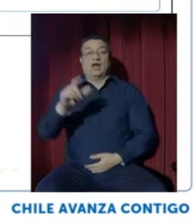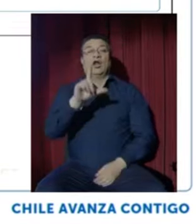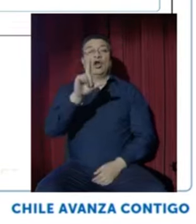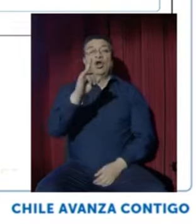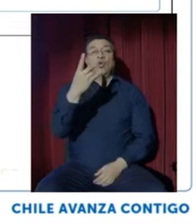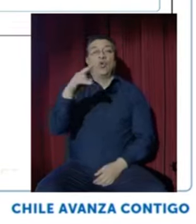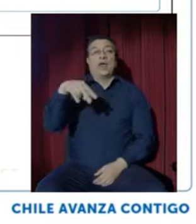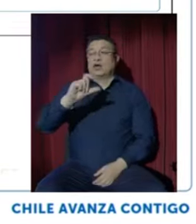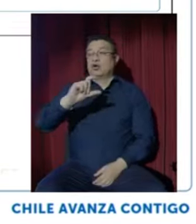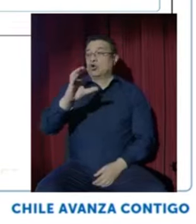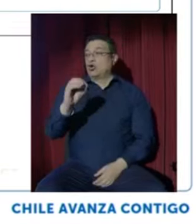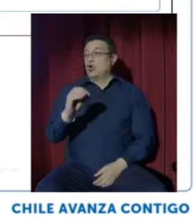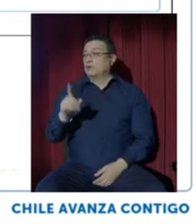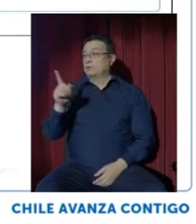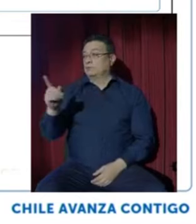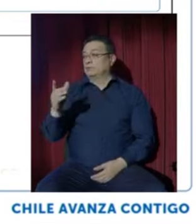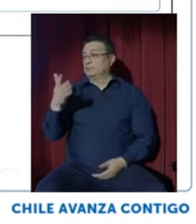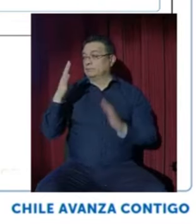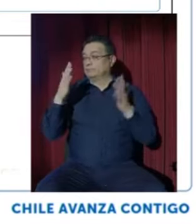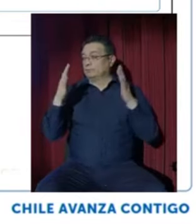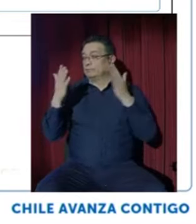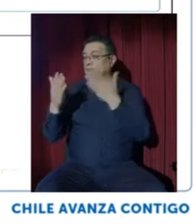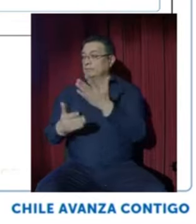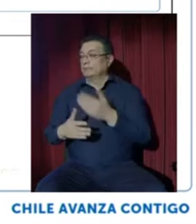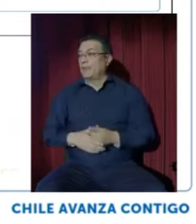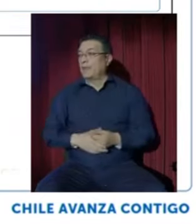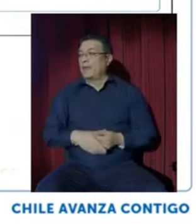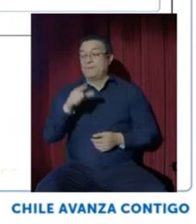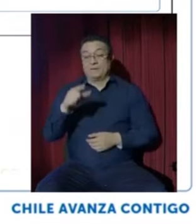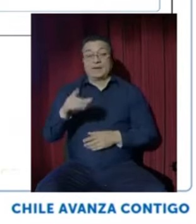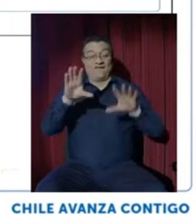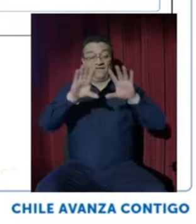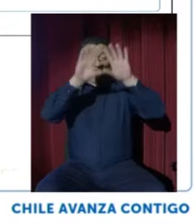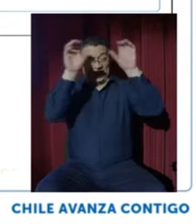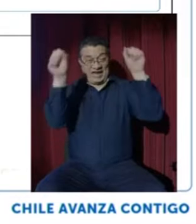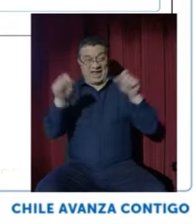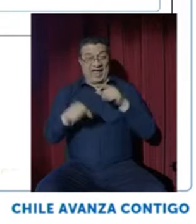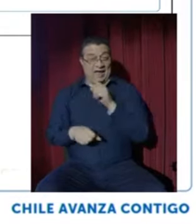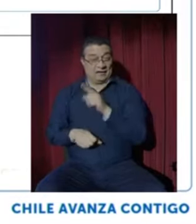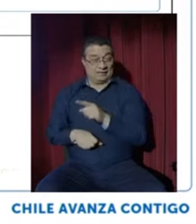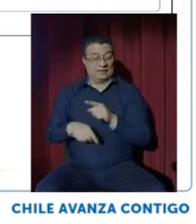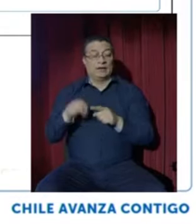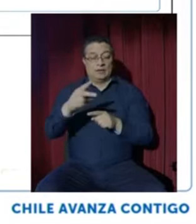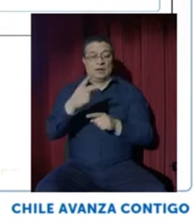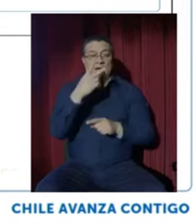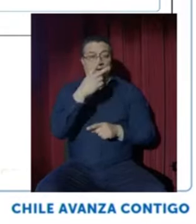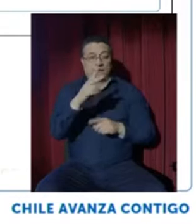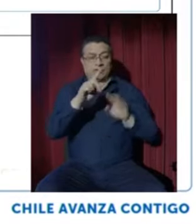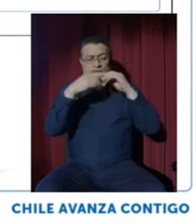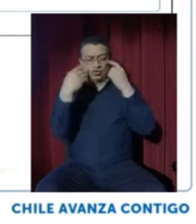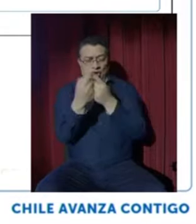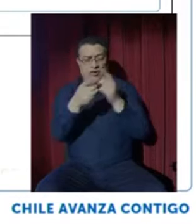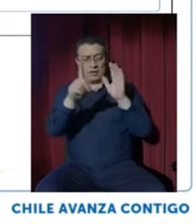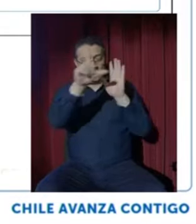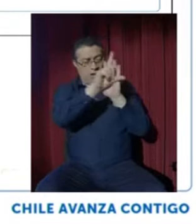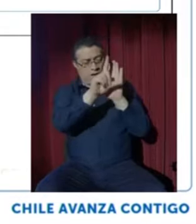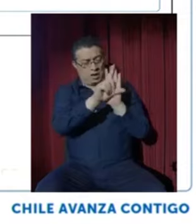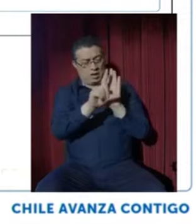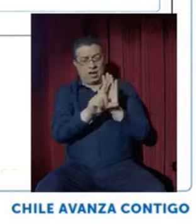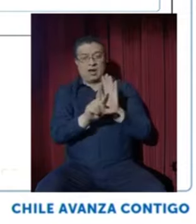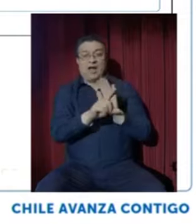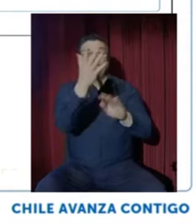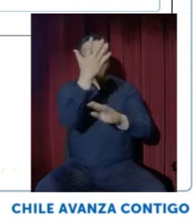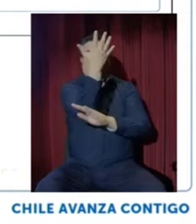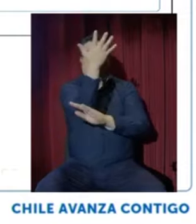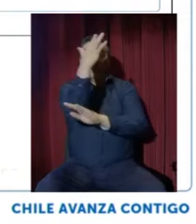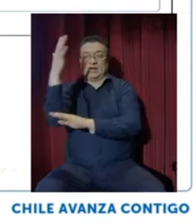luengo Ahí está Don Fabián eh en la fiscalía eh Se ve toda la legislación forestal